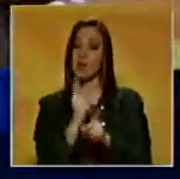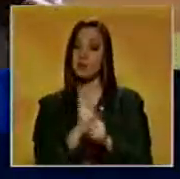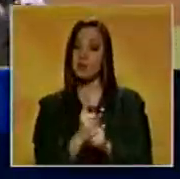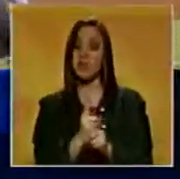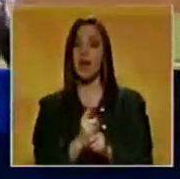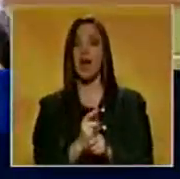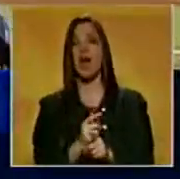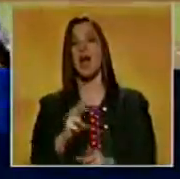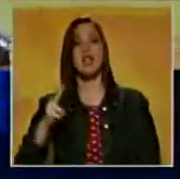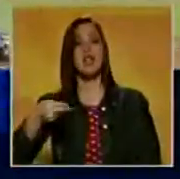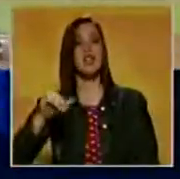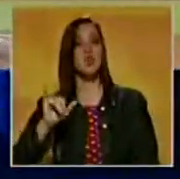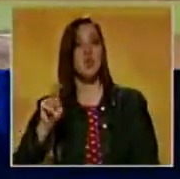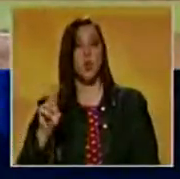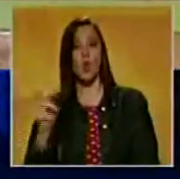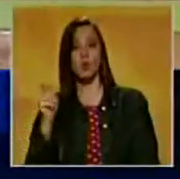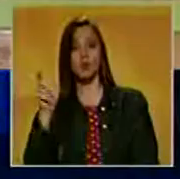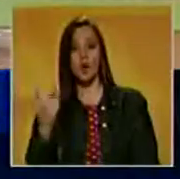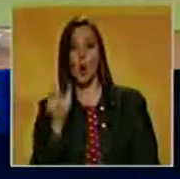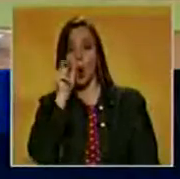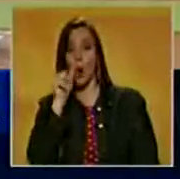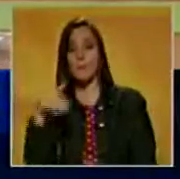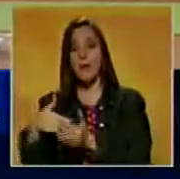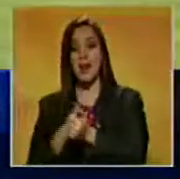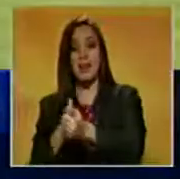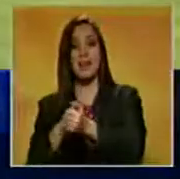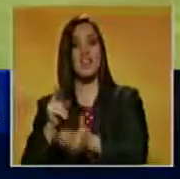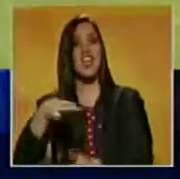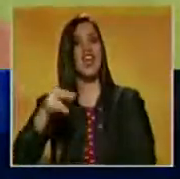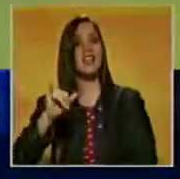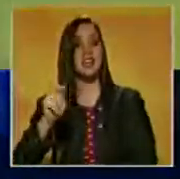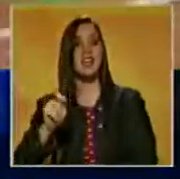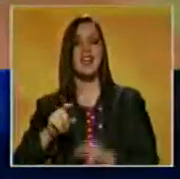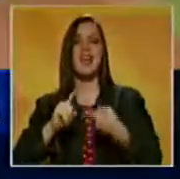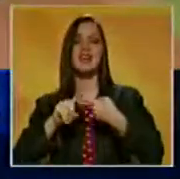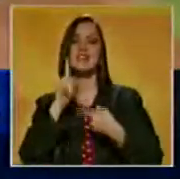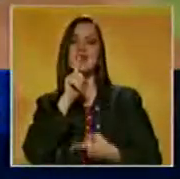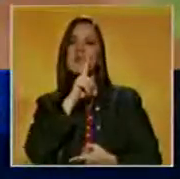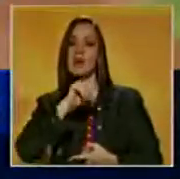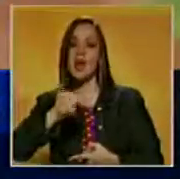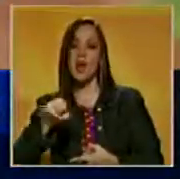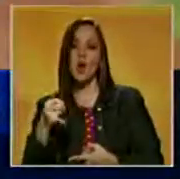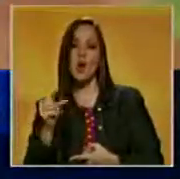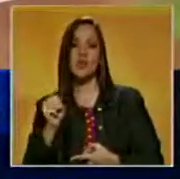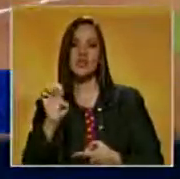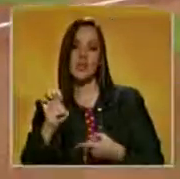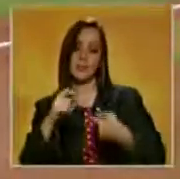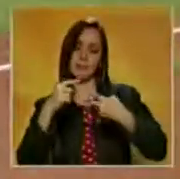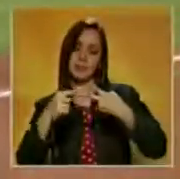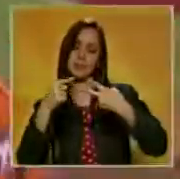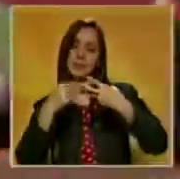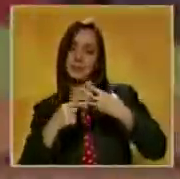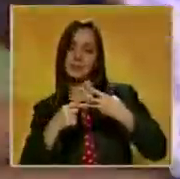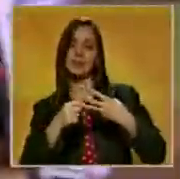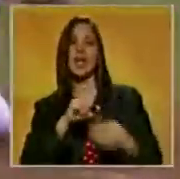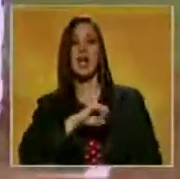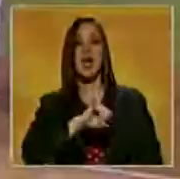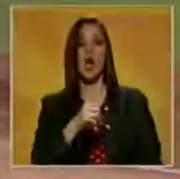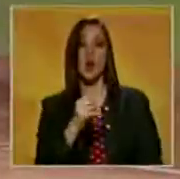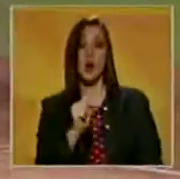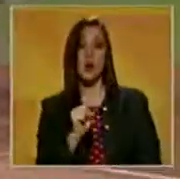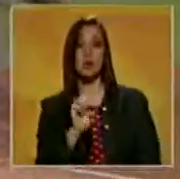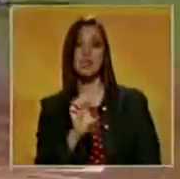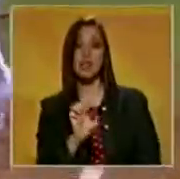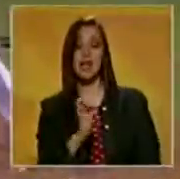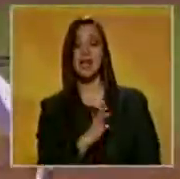Por Houston, el líder en hits y bases robadas de la Liga Americana, José Altuve, además de Luis Valbuena y Marwin González, mientras que José Pirela